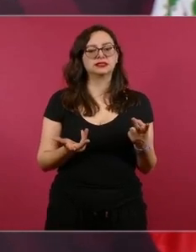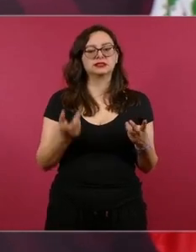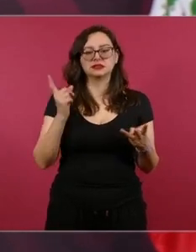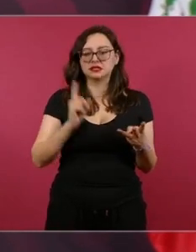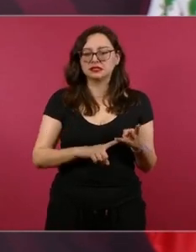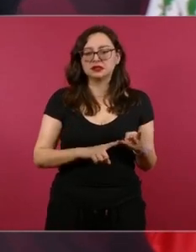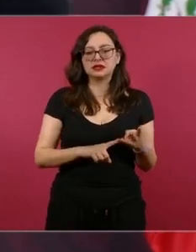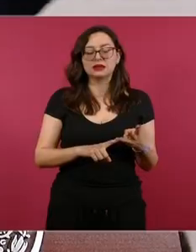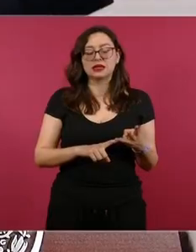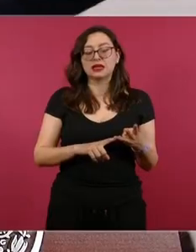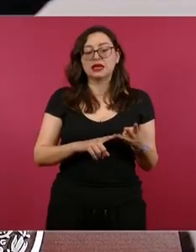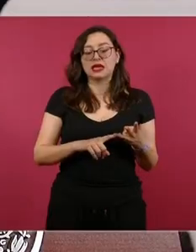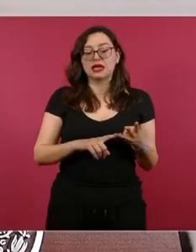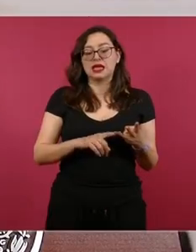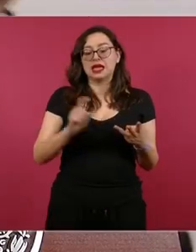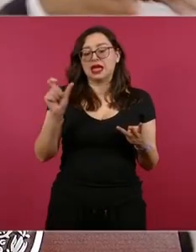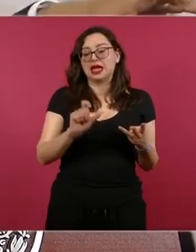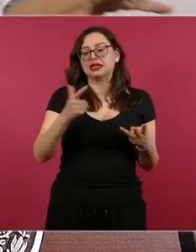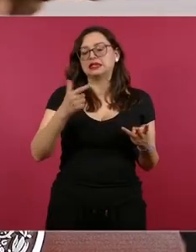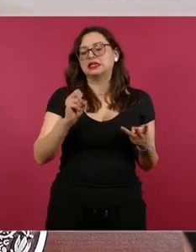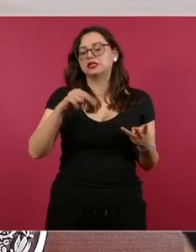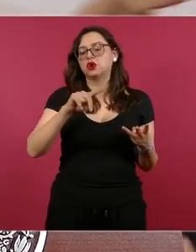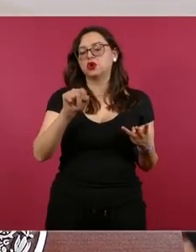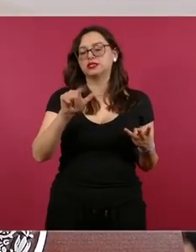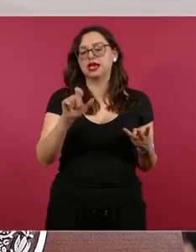Claudio X. González, papá,